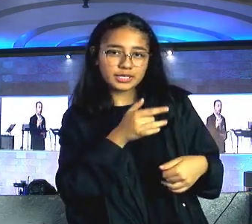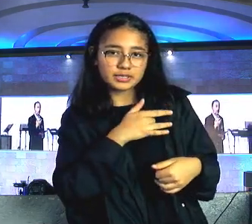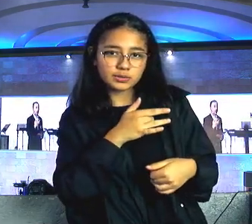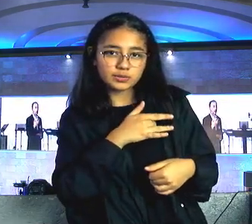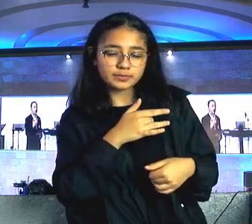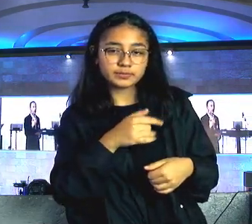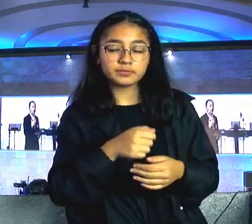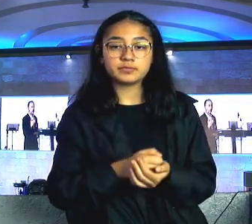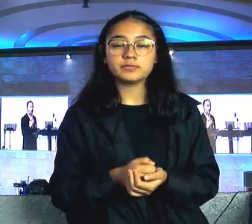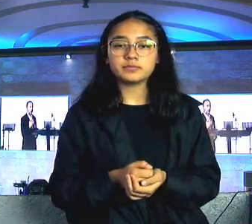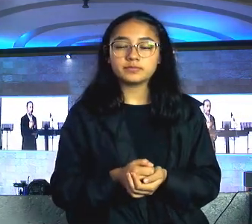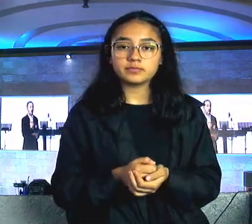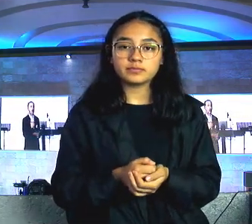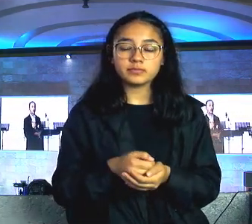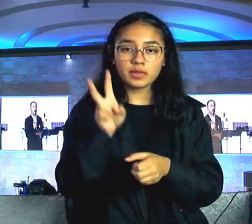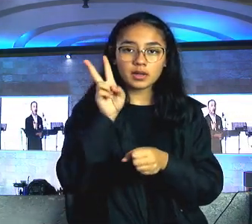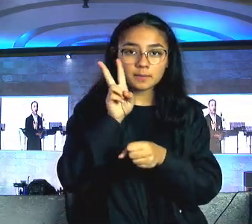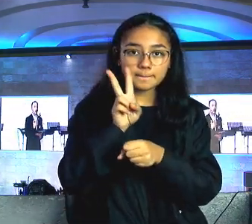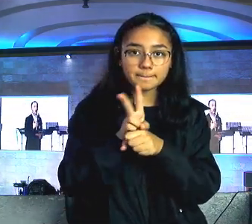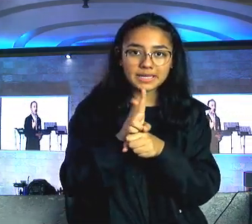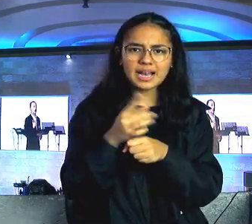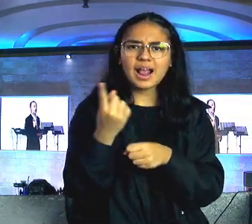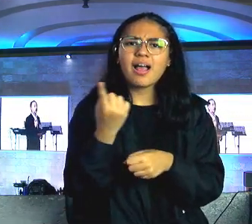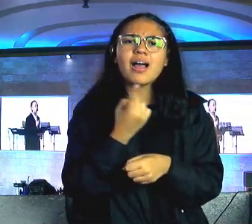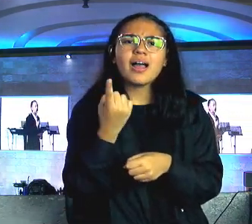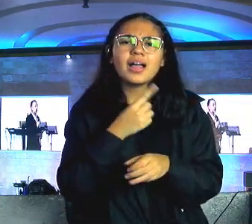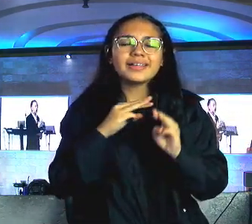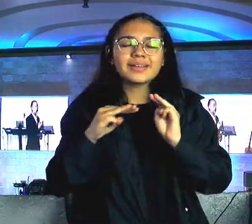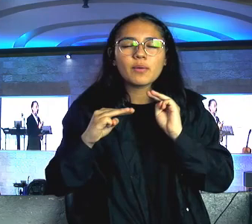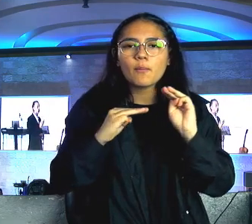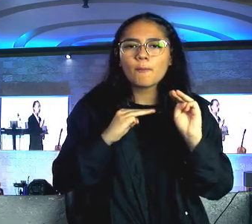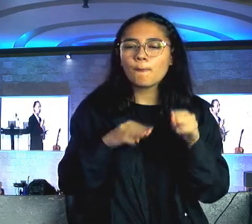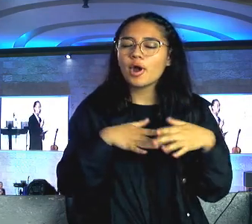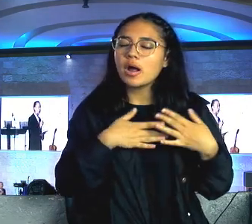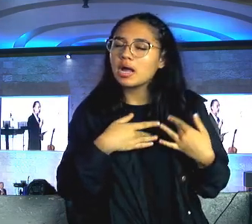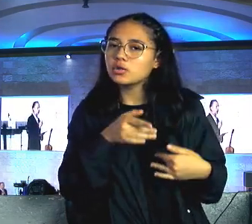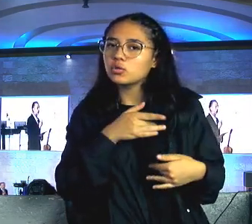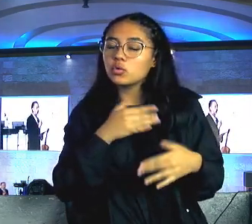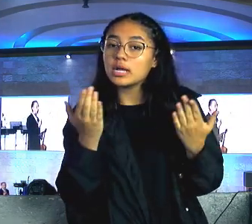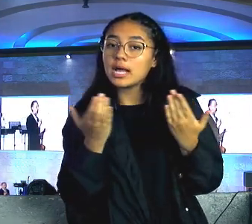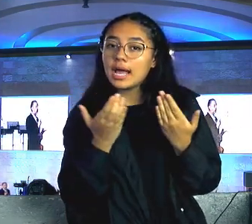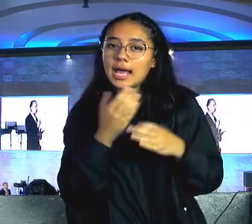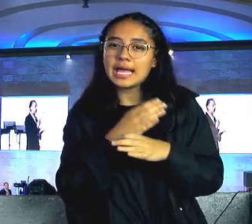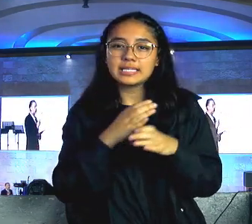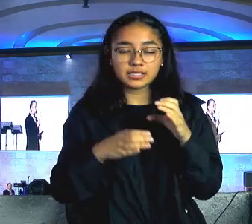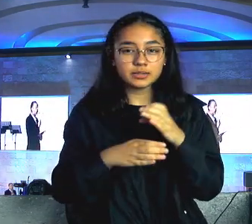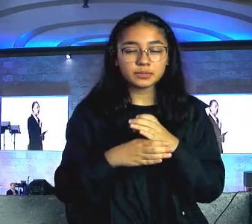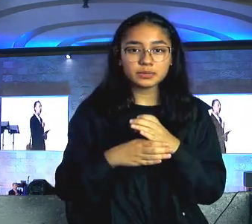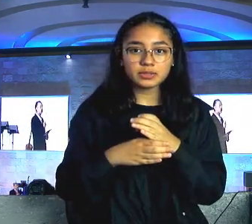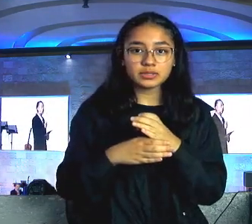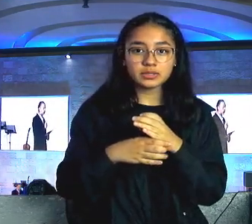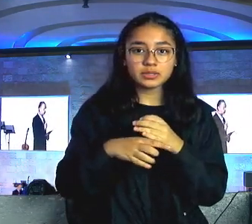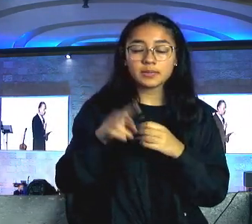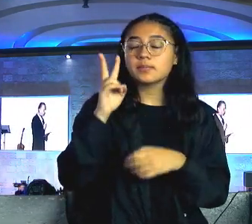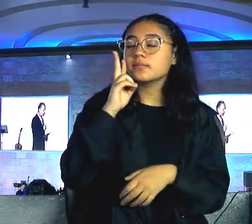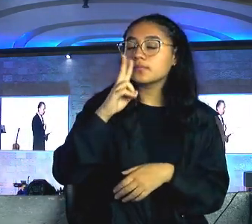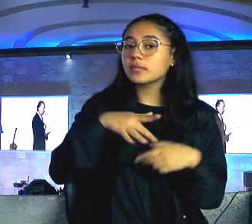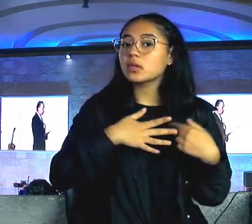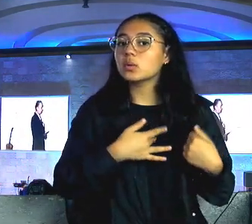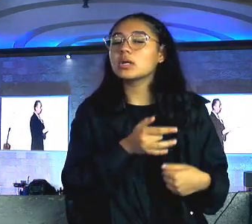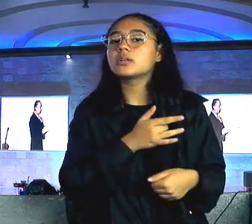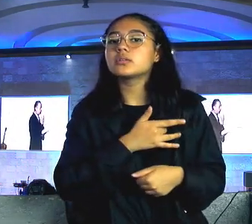vigila qué es lo que mueve tu corazón a hacer determinadas cosas. Él ve tu corazón porque